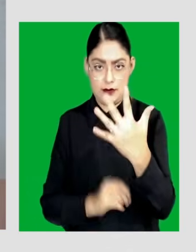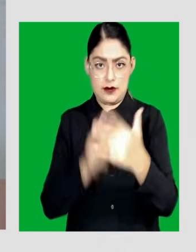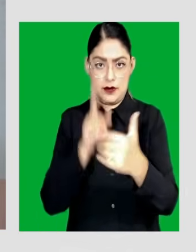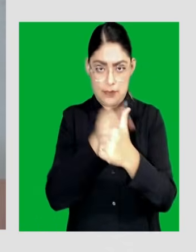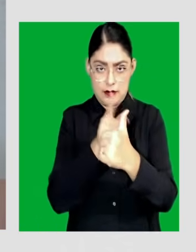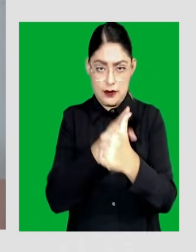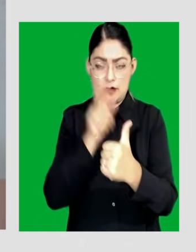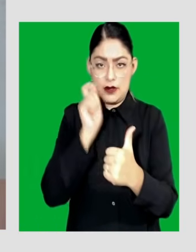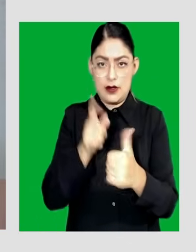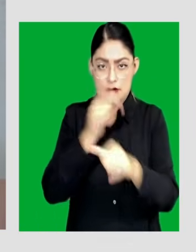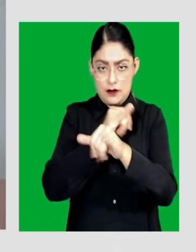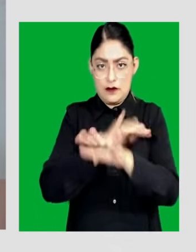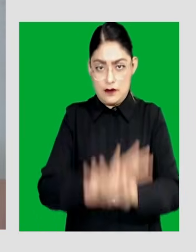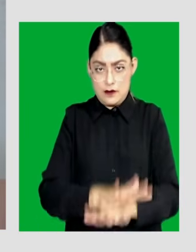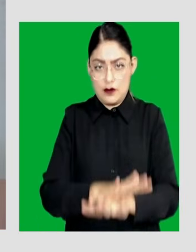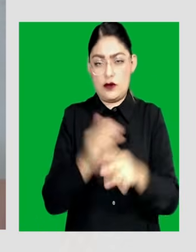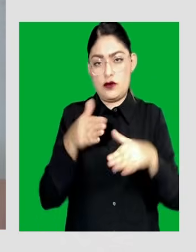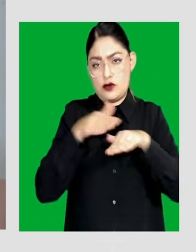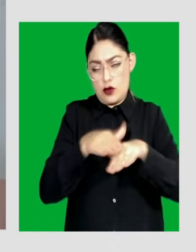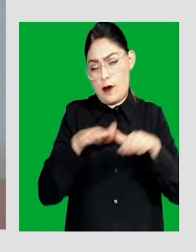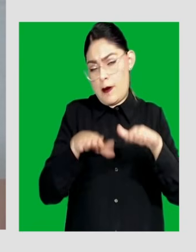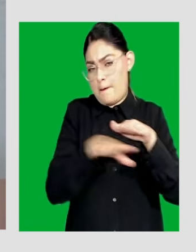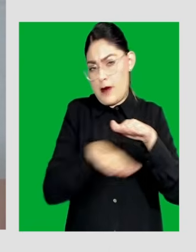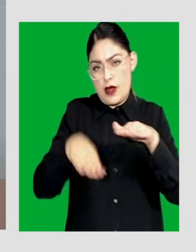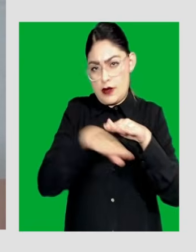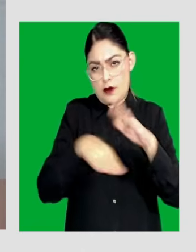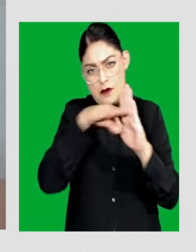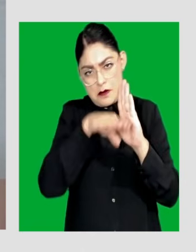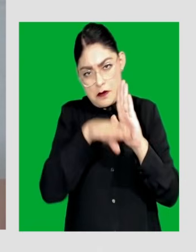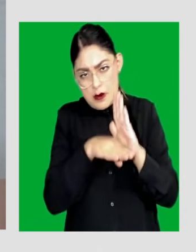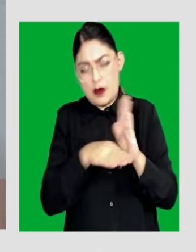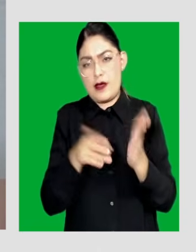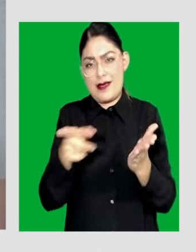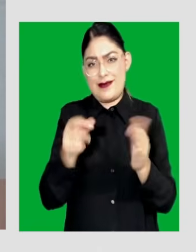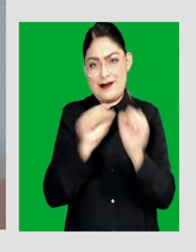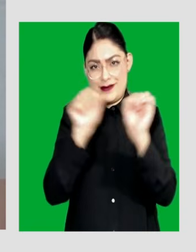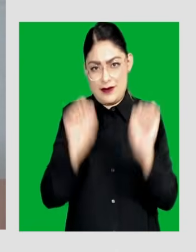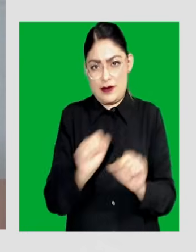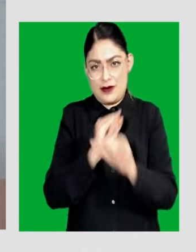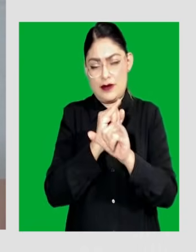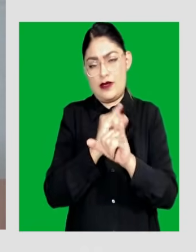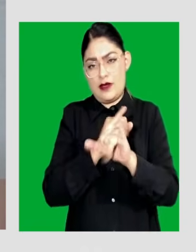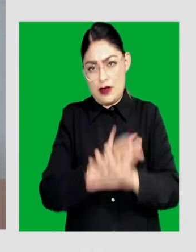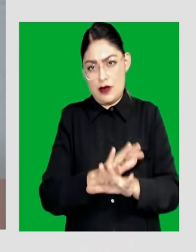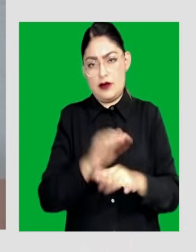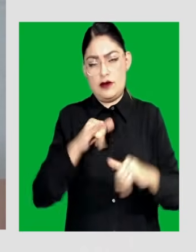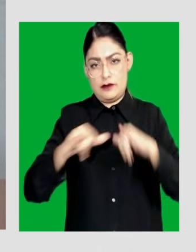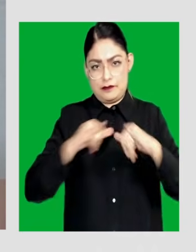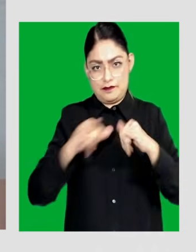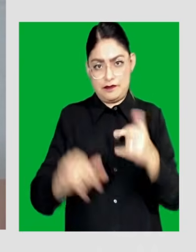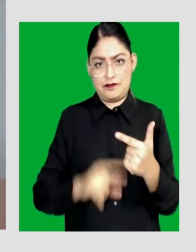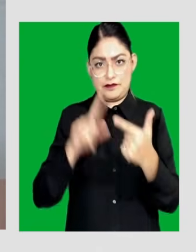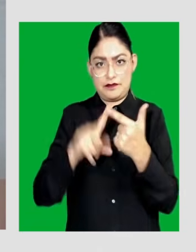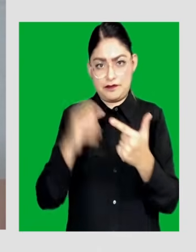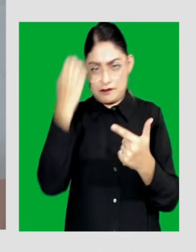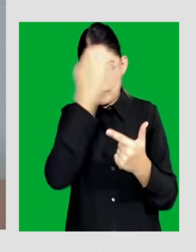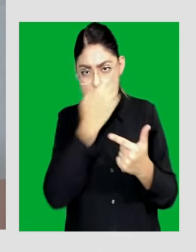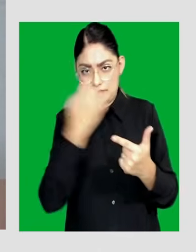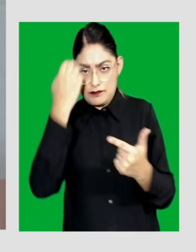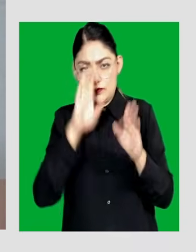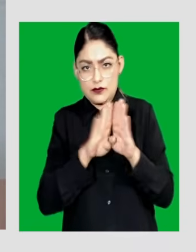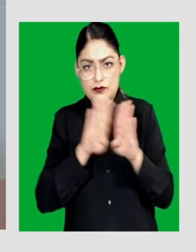información geográfica. En el segundo módulo analizaremos el software de QGIS. El tercero es de edición y